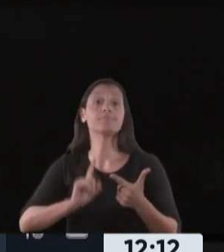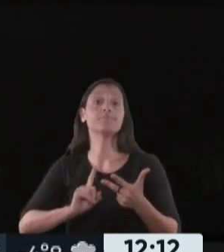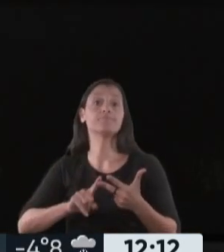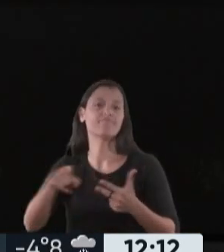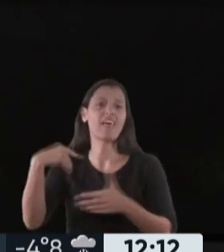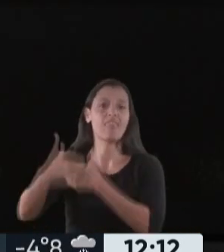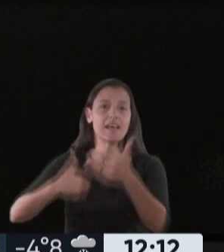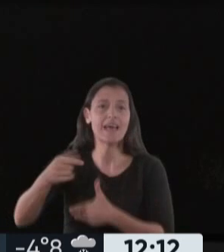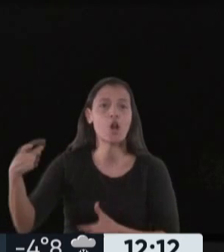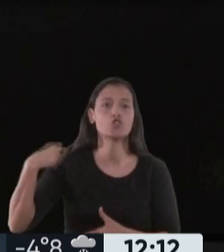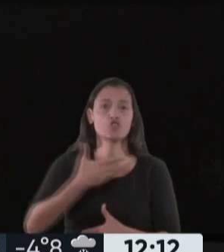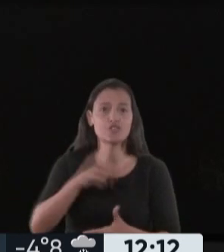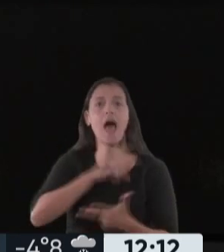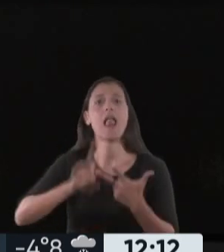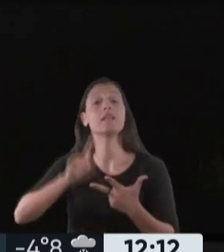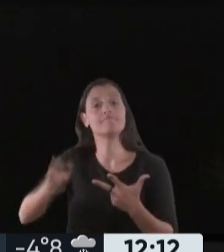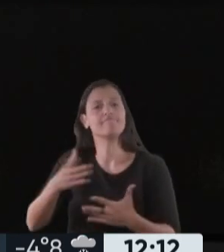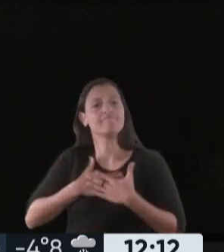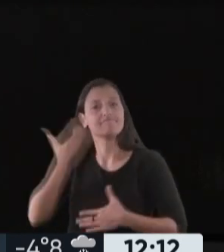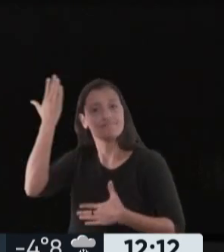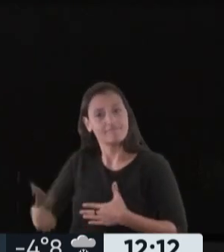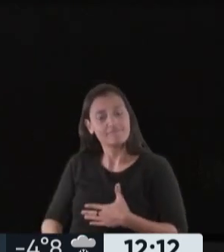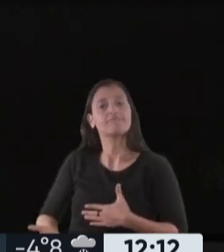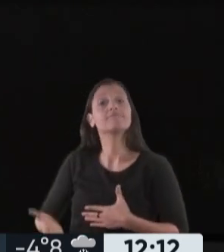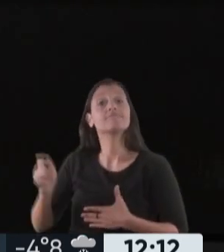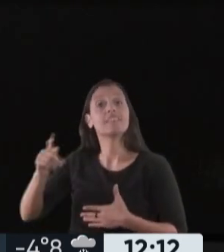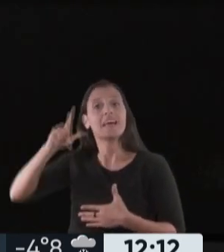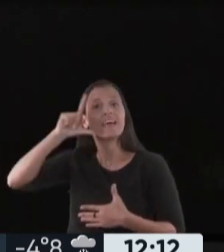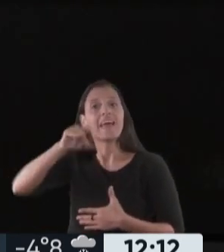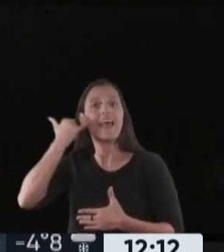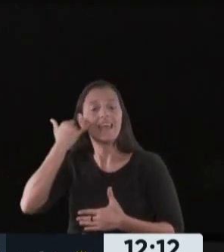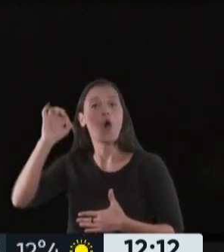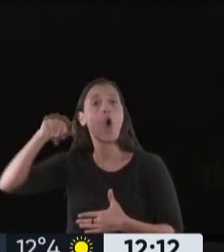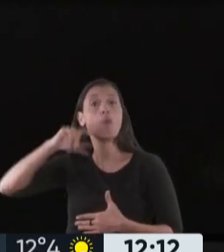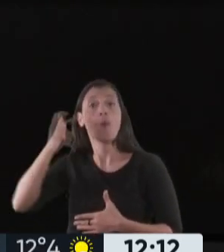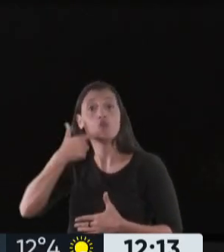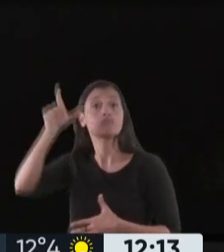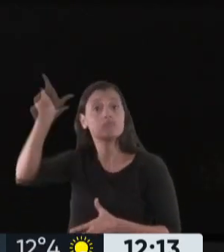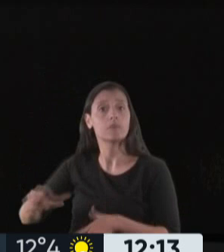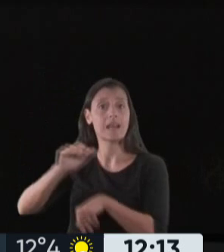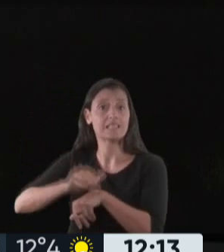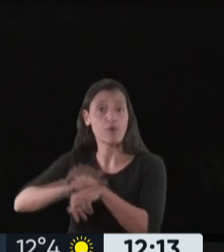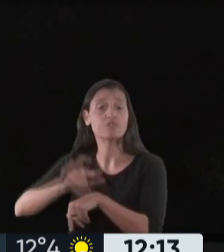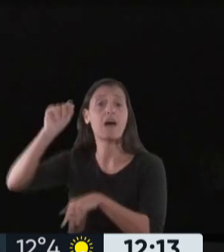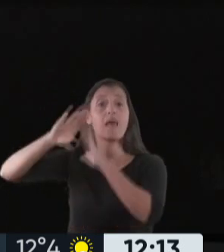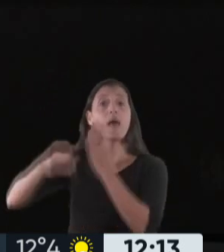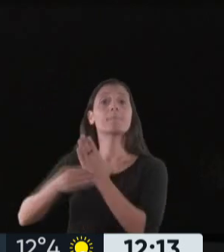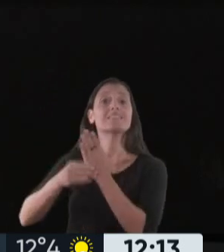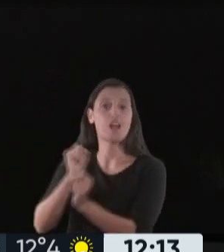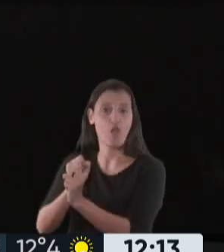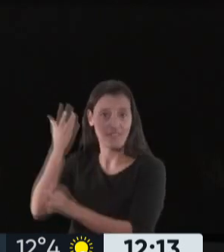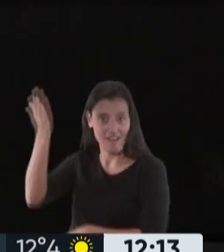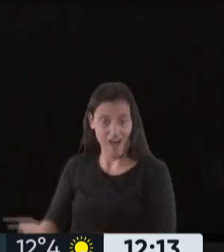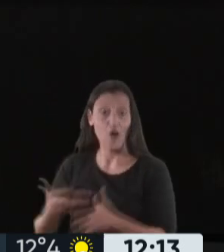en Desarrollo Social, y nuestra querida Kelly Olmos, a cargo del Ministerio de Trabajo.